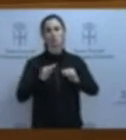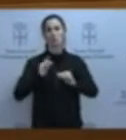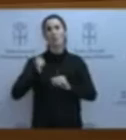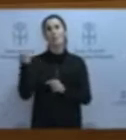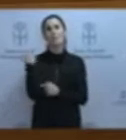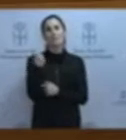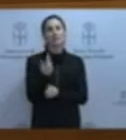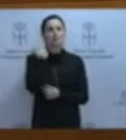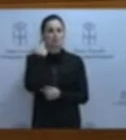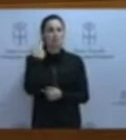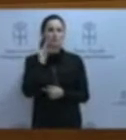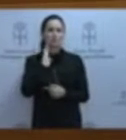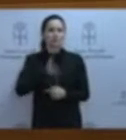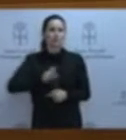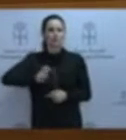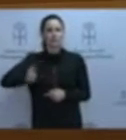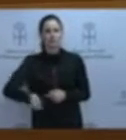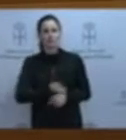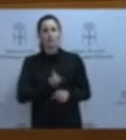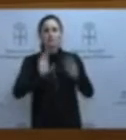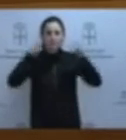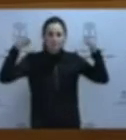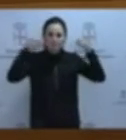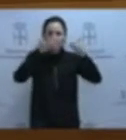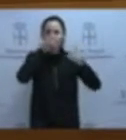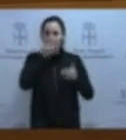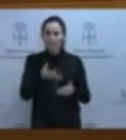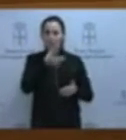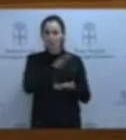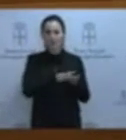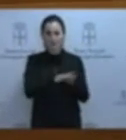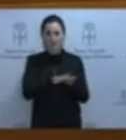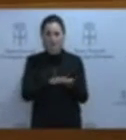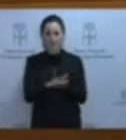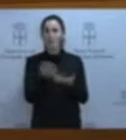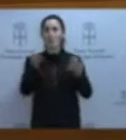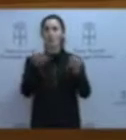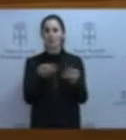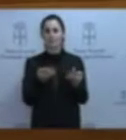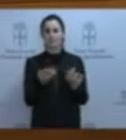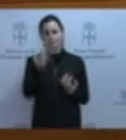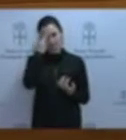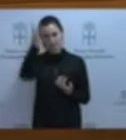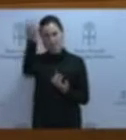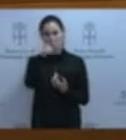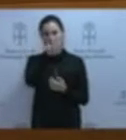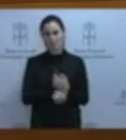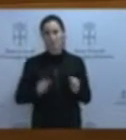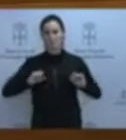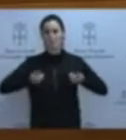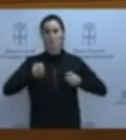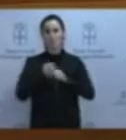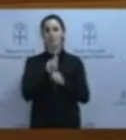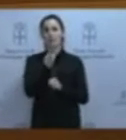otros martillazos. Pero bueno, centrándonos en lo que nos ocupa, ahora imaginen una persona que empieza a trabajar a la edad de